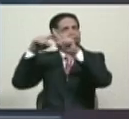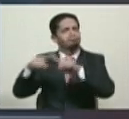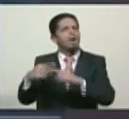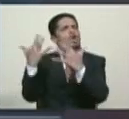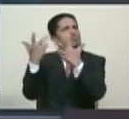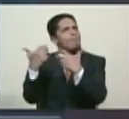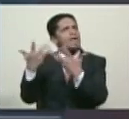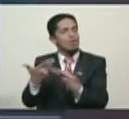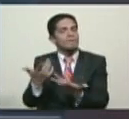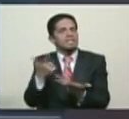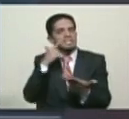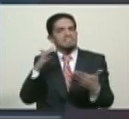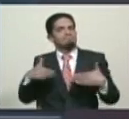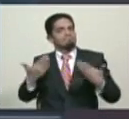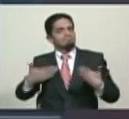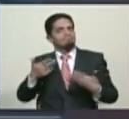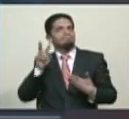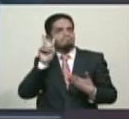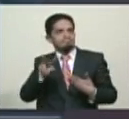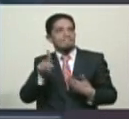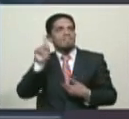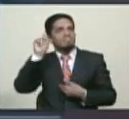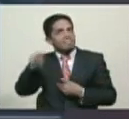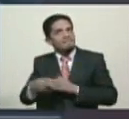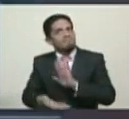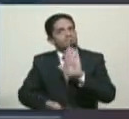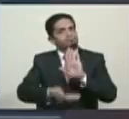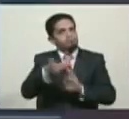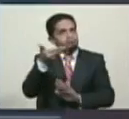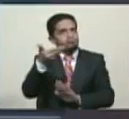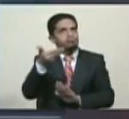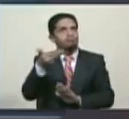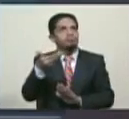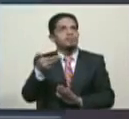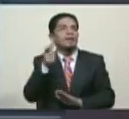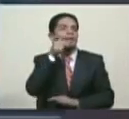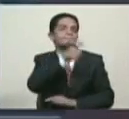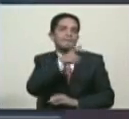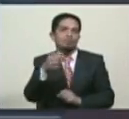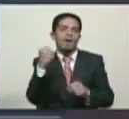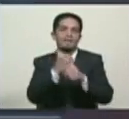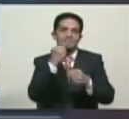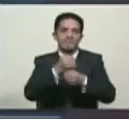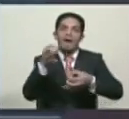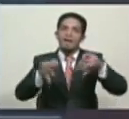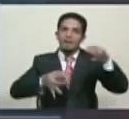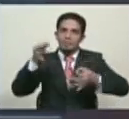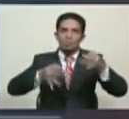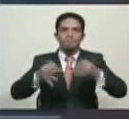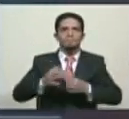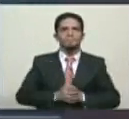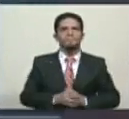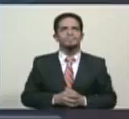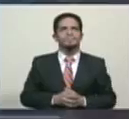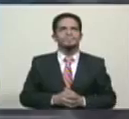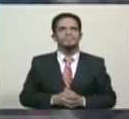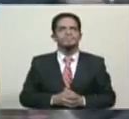regocijan nuestra intención por el mejoramiento académico de nuestra extensa institución.